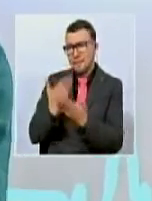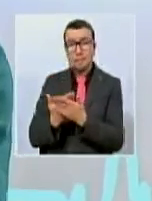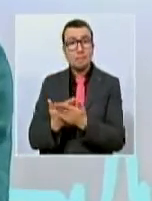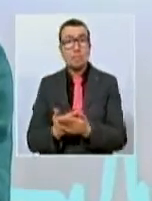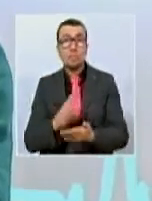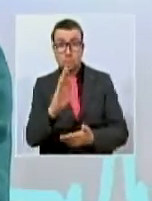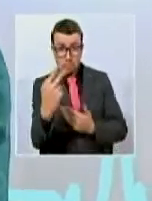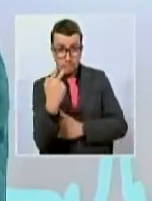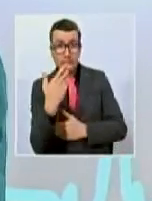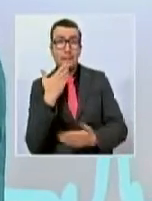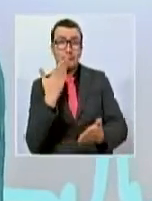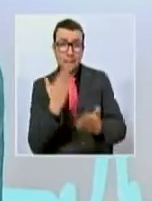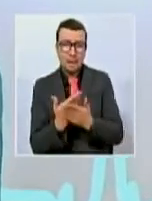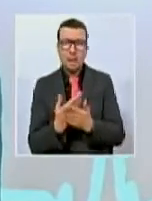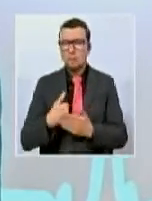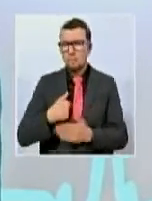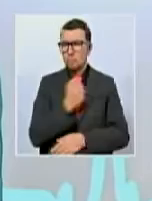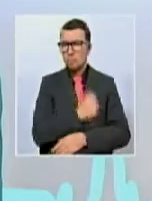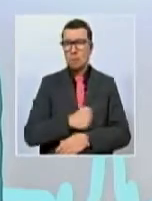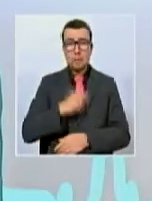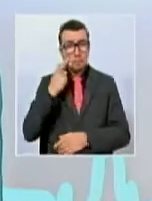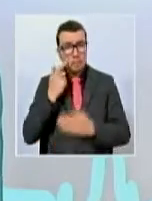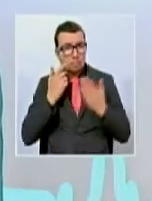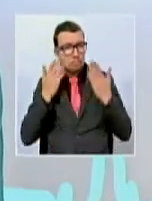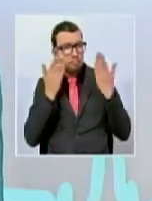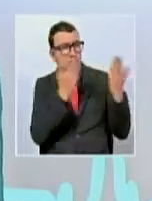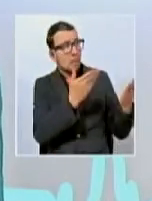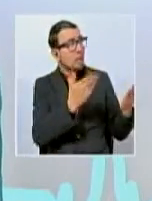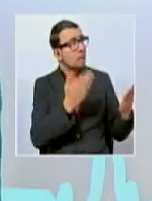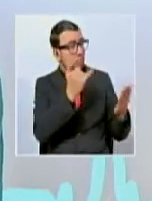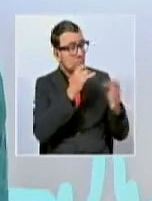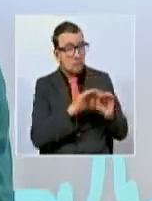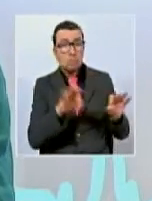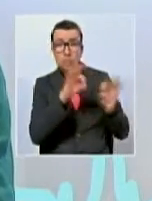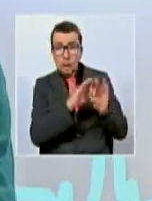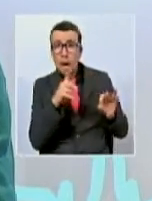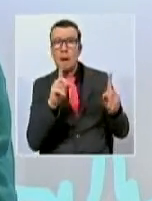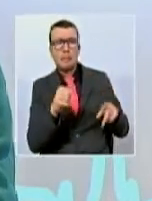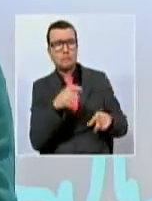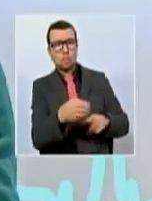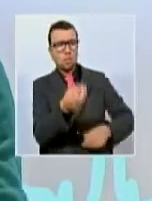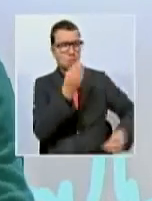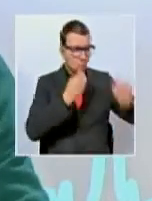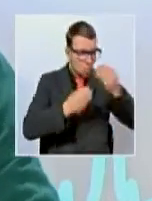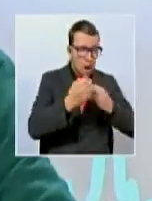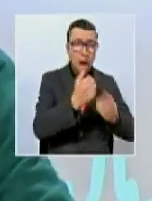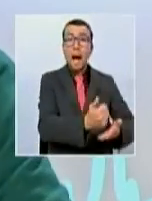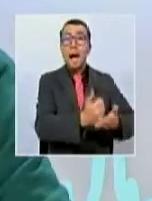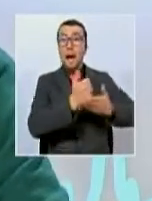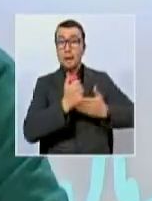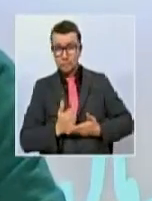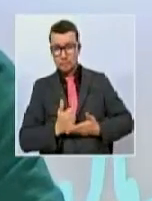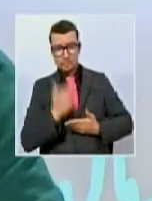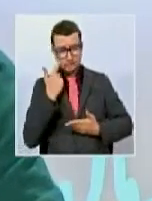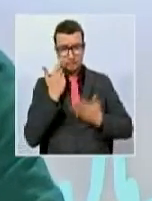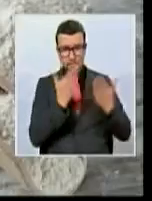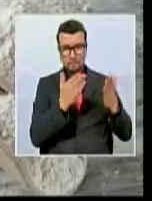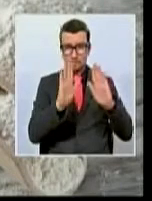quiero dejarlos con esta nota importante que tiene que ver también con esa parte alimentaria. Muchas gracias por estar con nosotros.